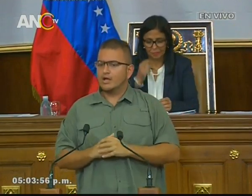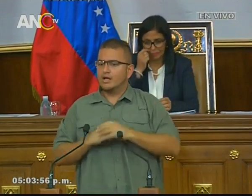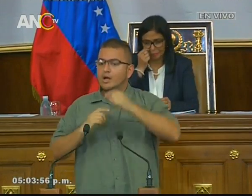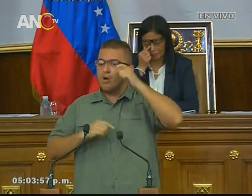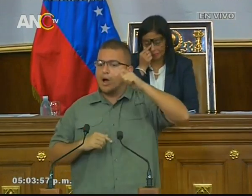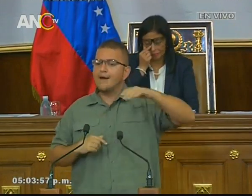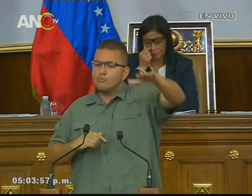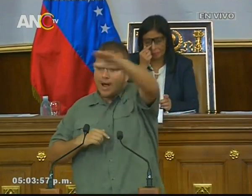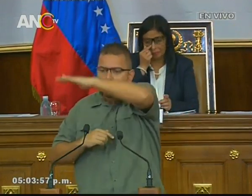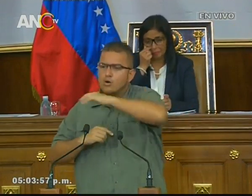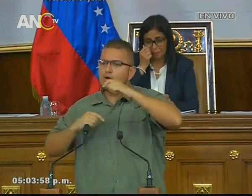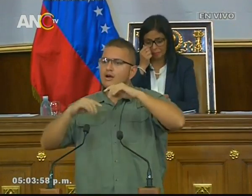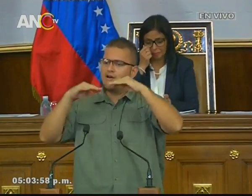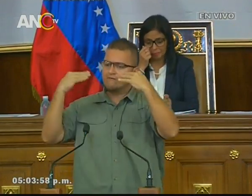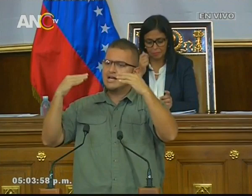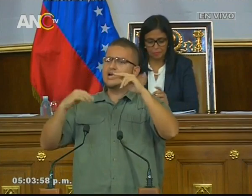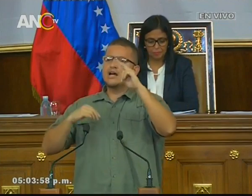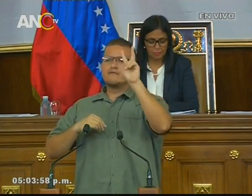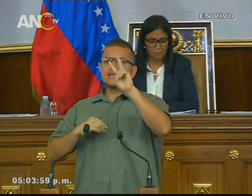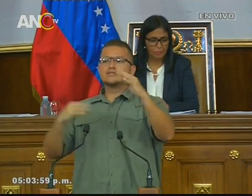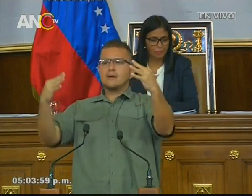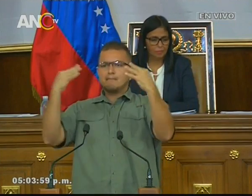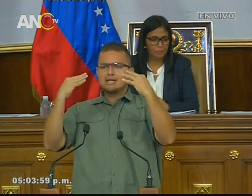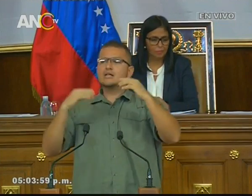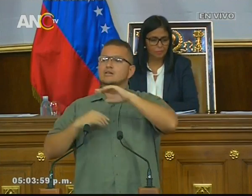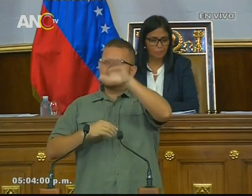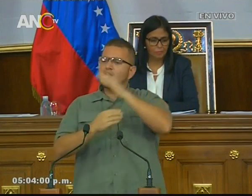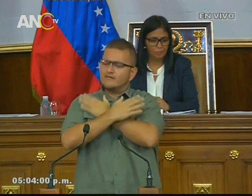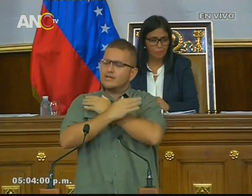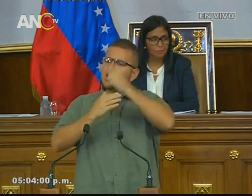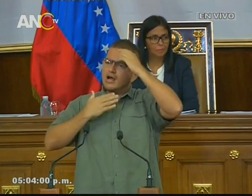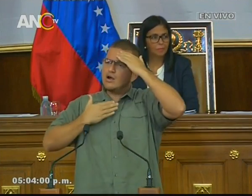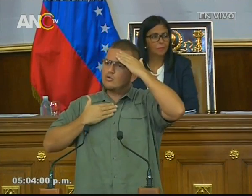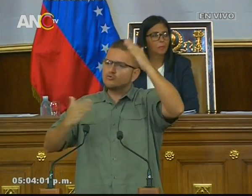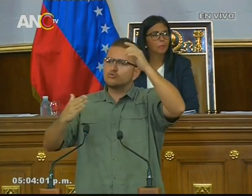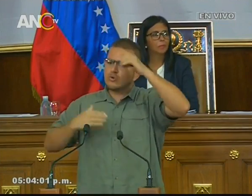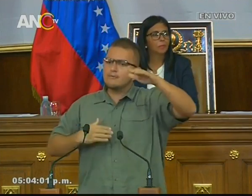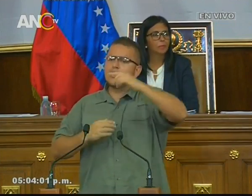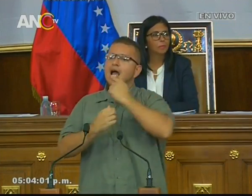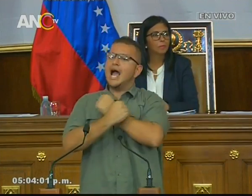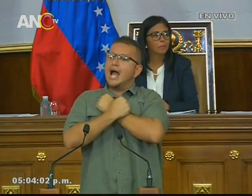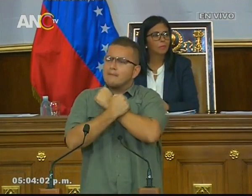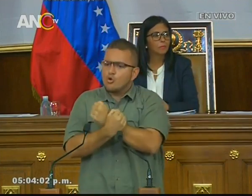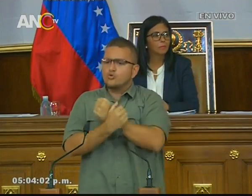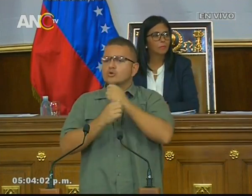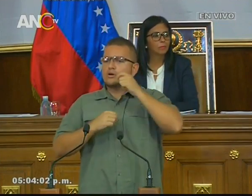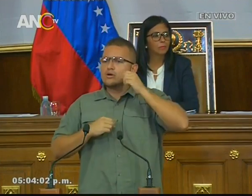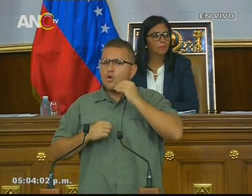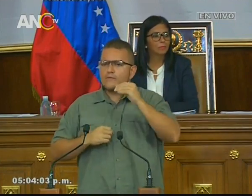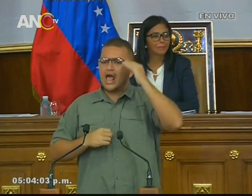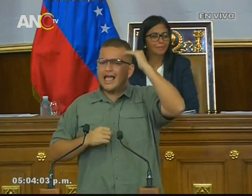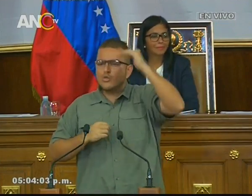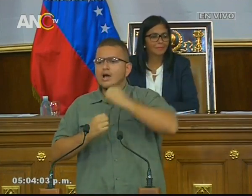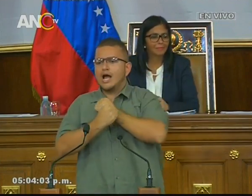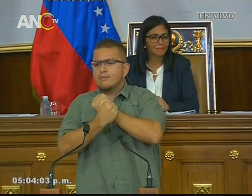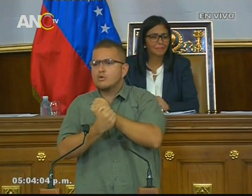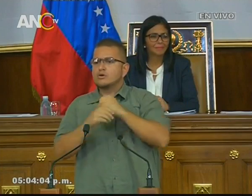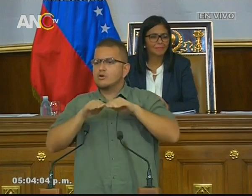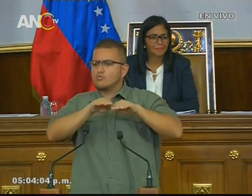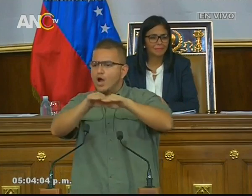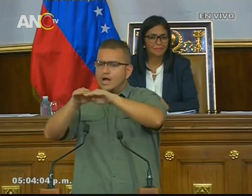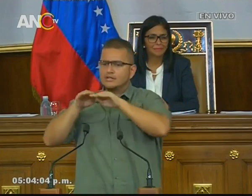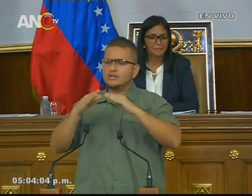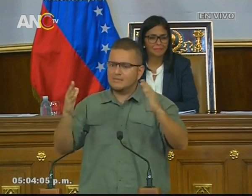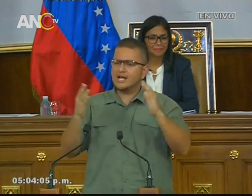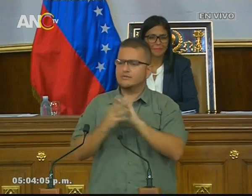observando, al pueblo, a la comunidad, en especial a la comunidad de sordos, quien quiero dar un gran saludo amoroso por